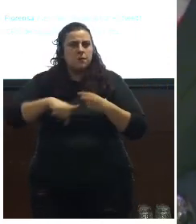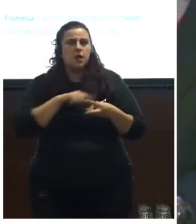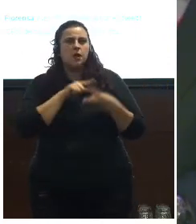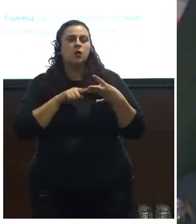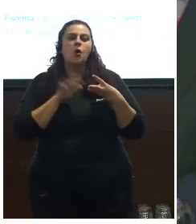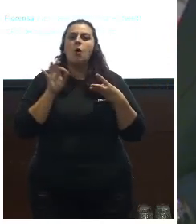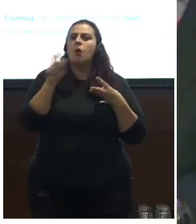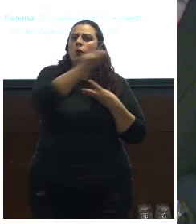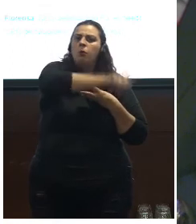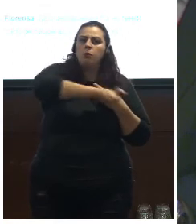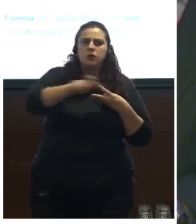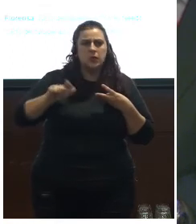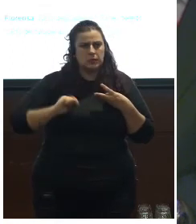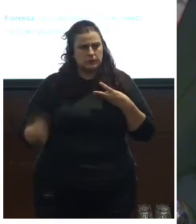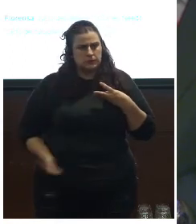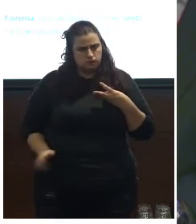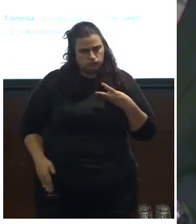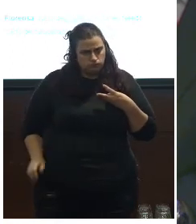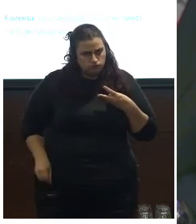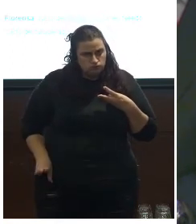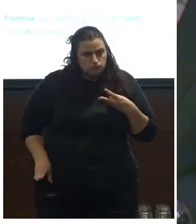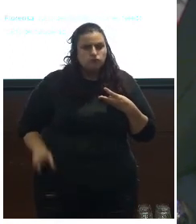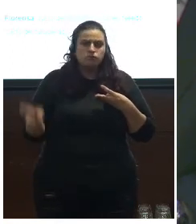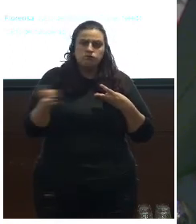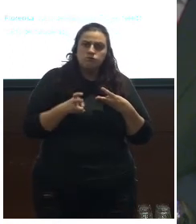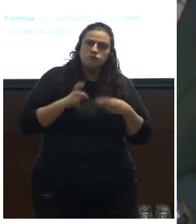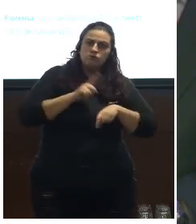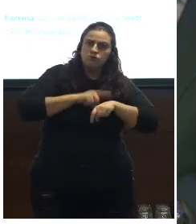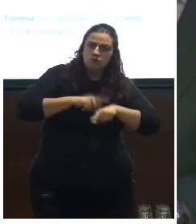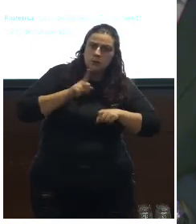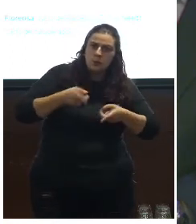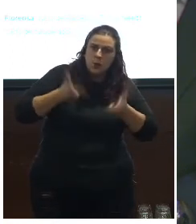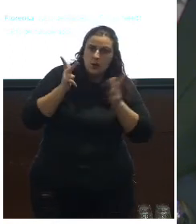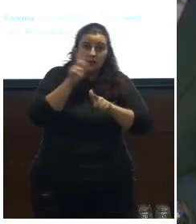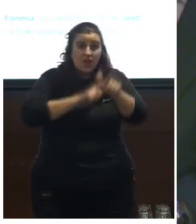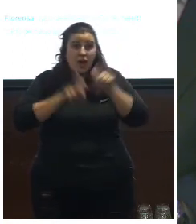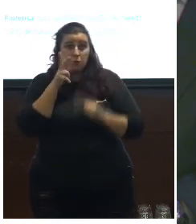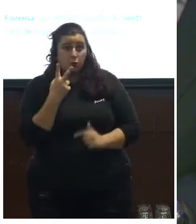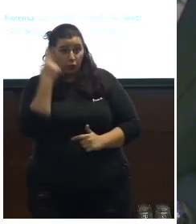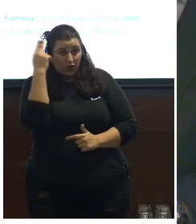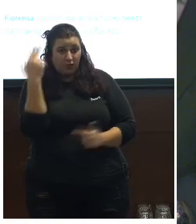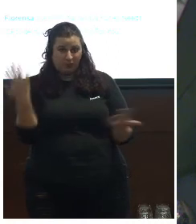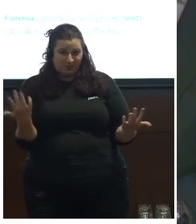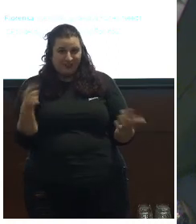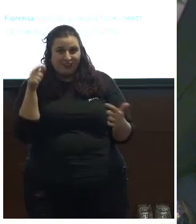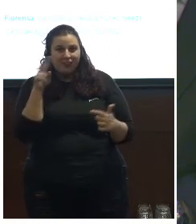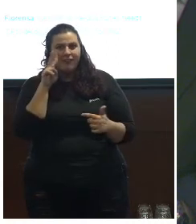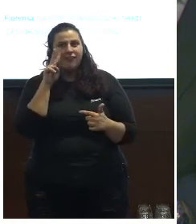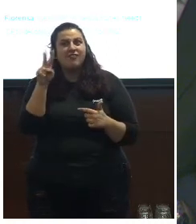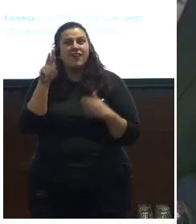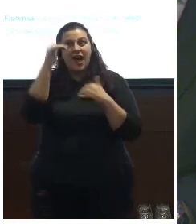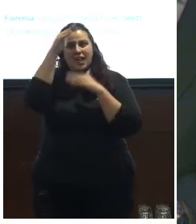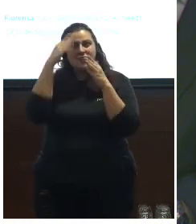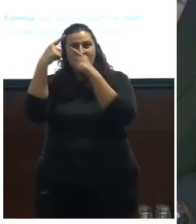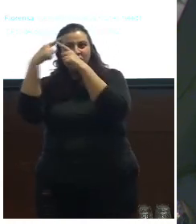público con más poder adquisitivo y con más tiempo para viajar que en toda su vida, porque están ya jubilados, al que hay que atender de una forma distinta